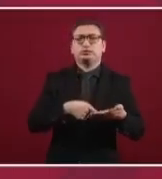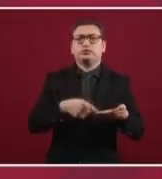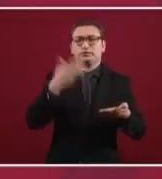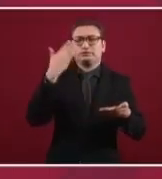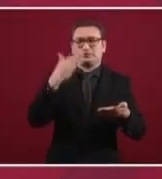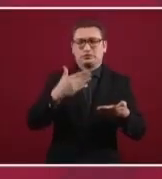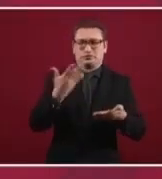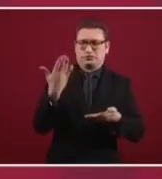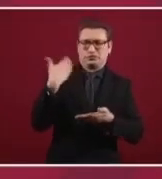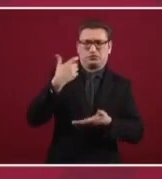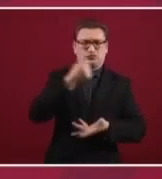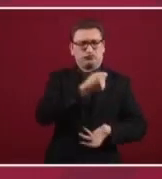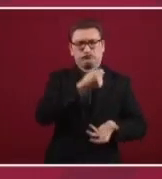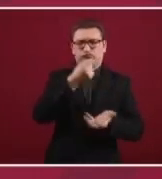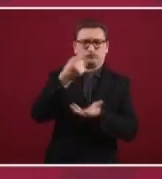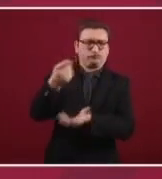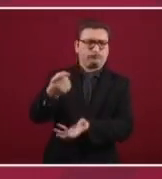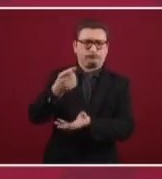recursos